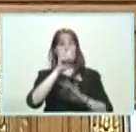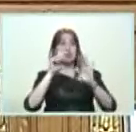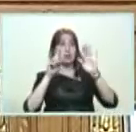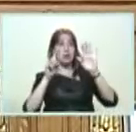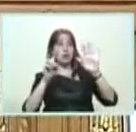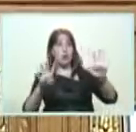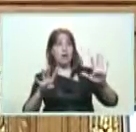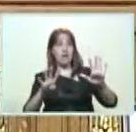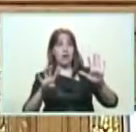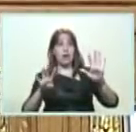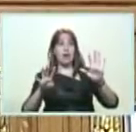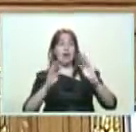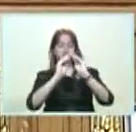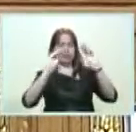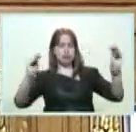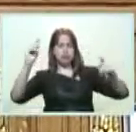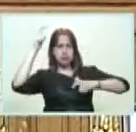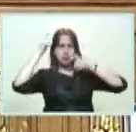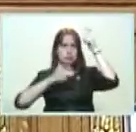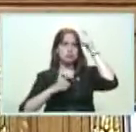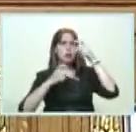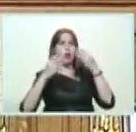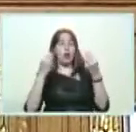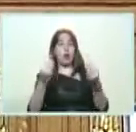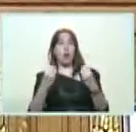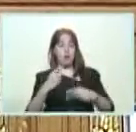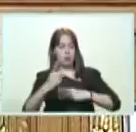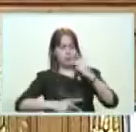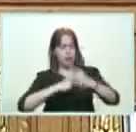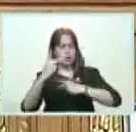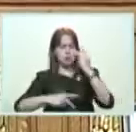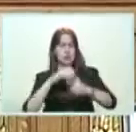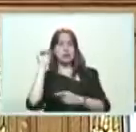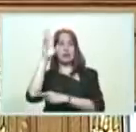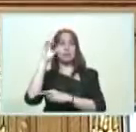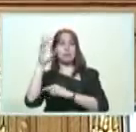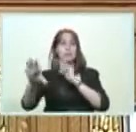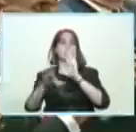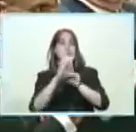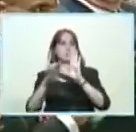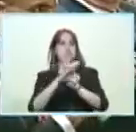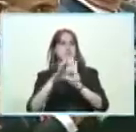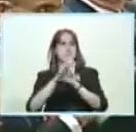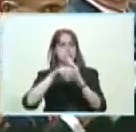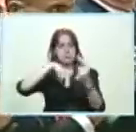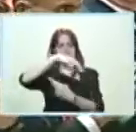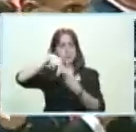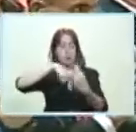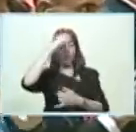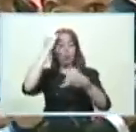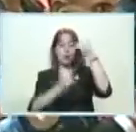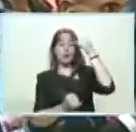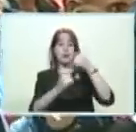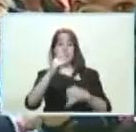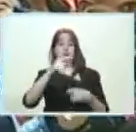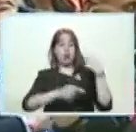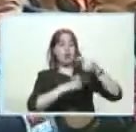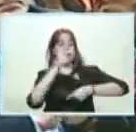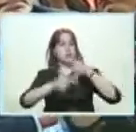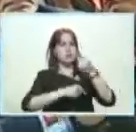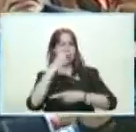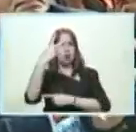Hugo Chávez convocó a proceso popular constituyente en ese año refundacional, el último del siglo XX,